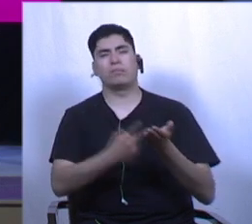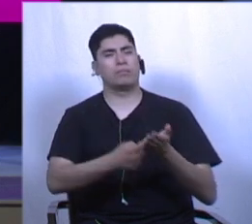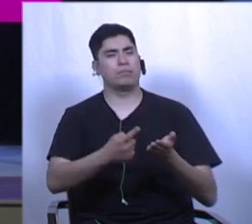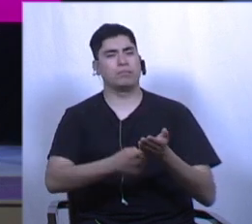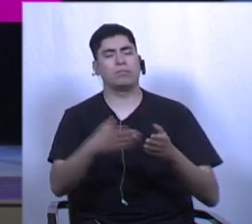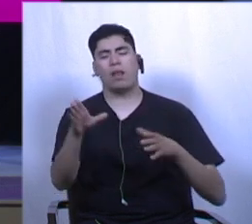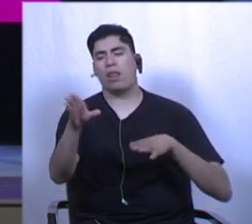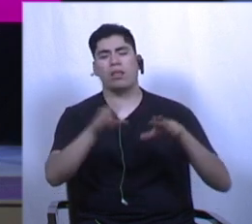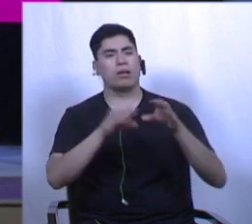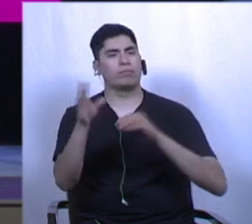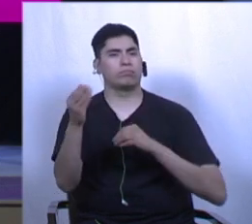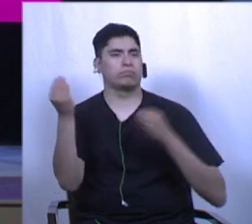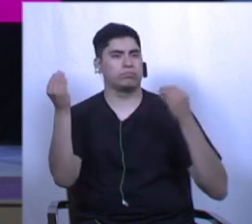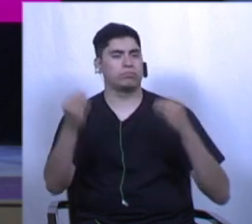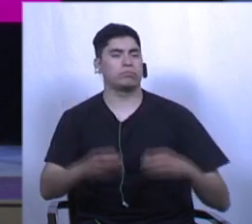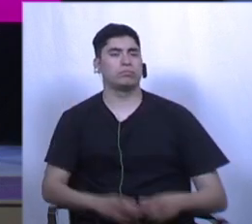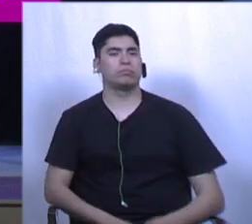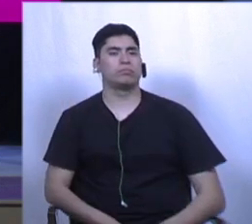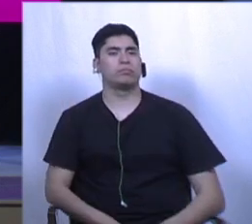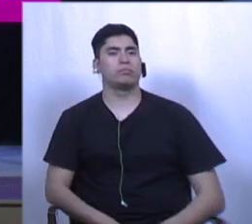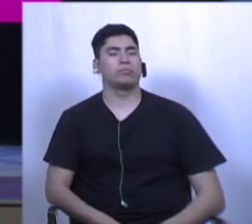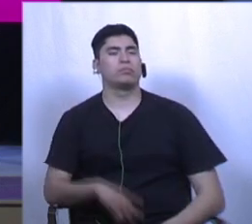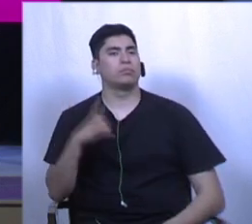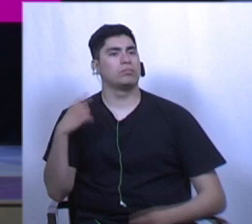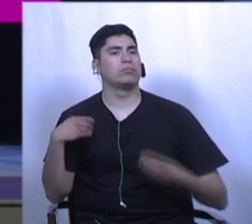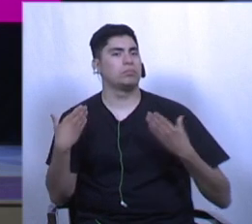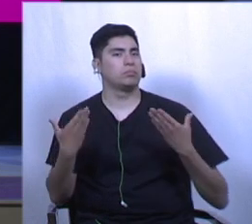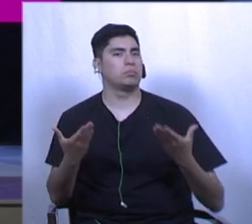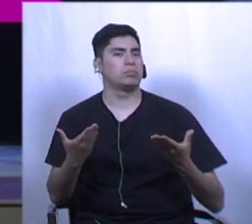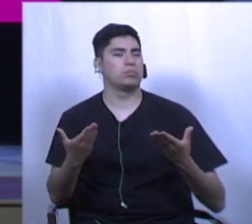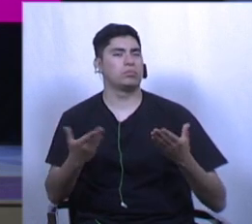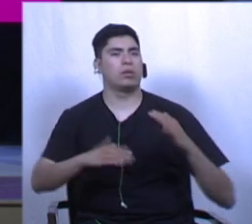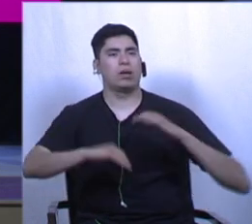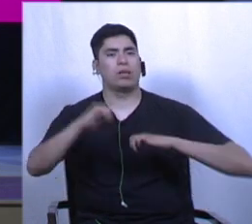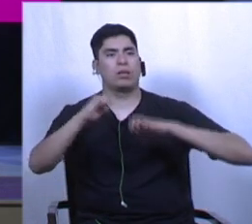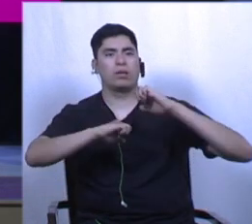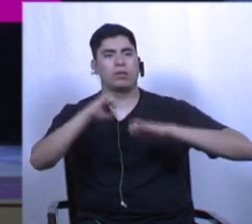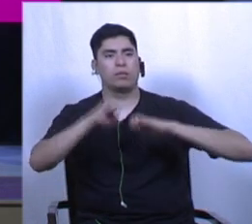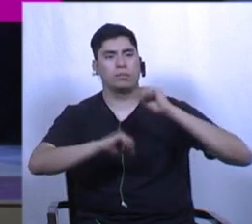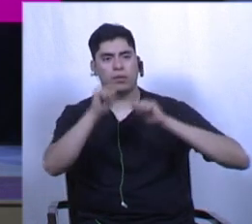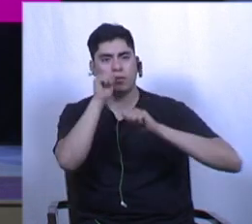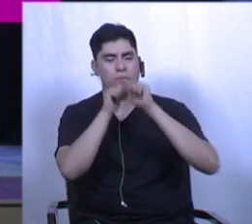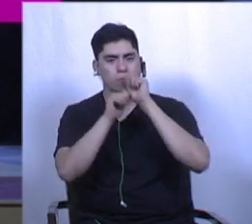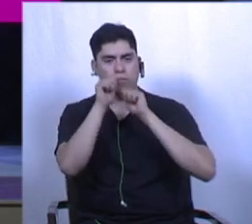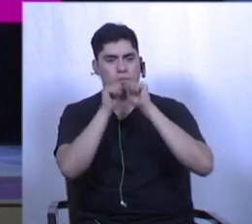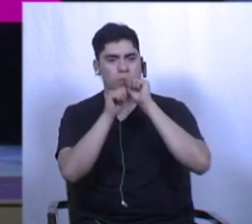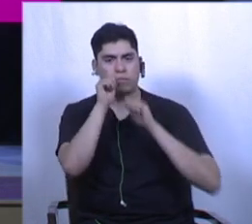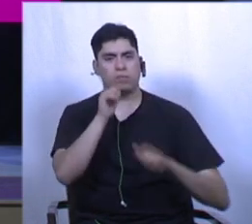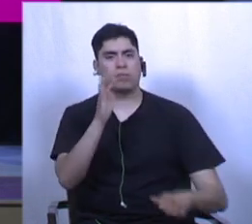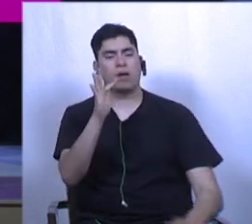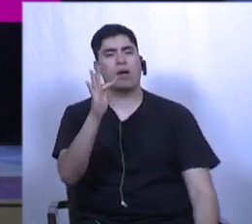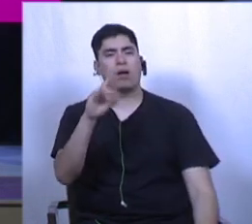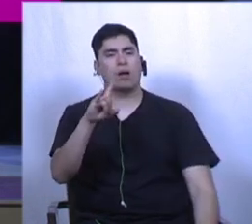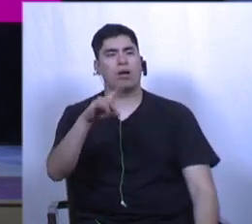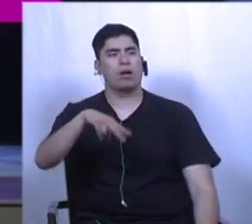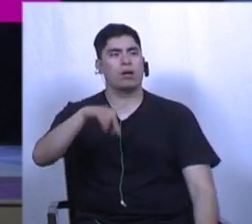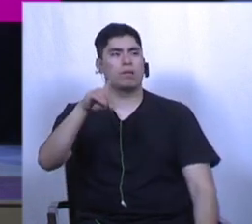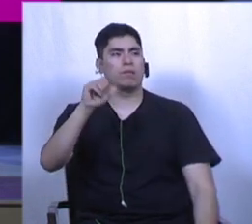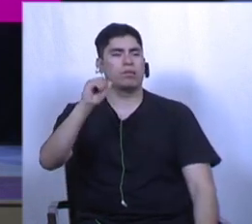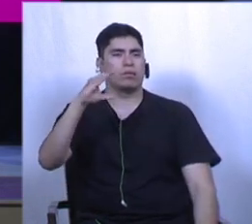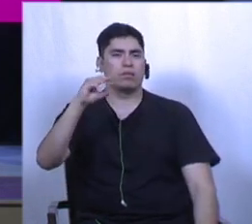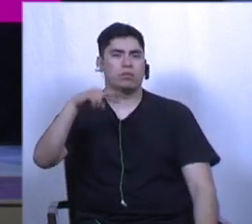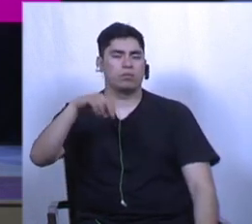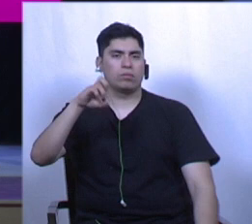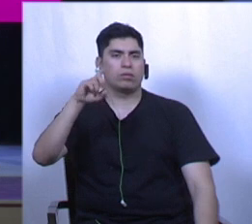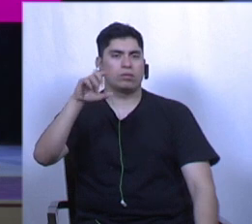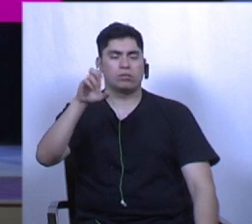muestras que son obtenidas de empresas privadas y fundaciones que apoyan esta investigación. Y